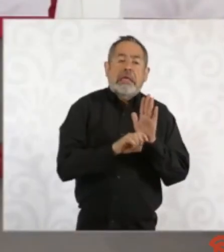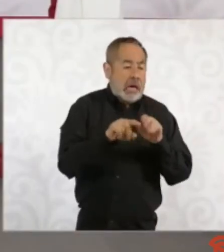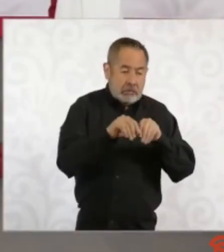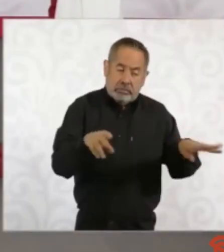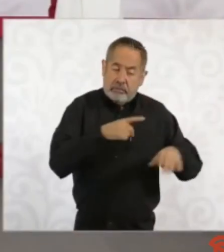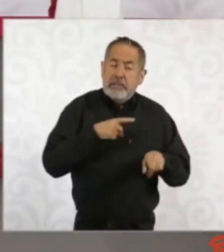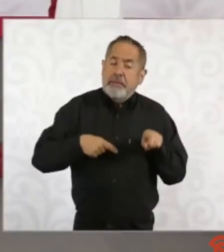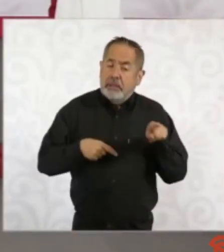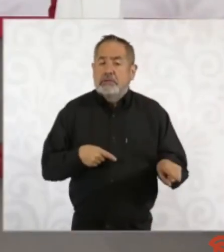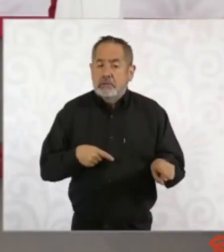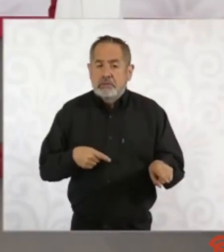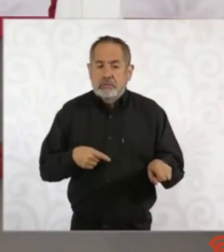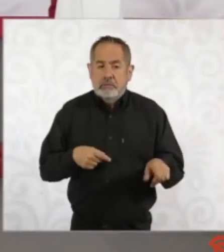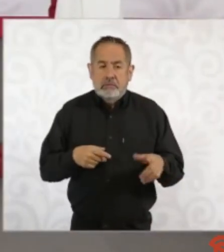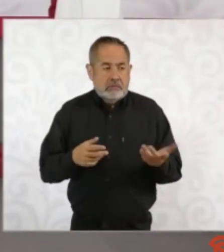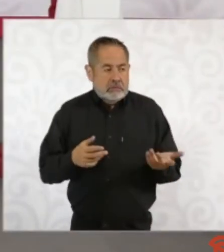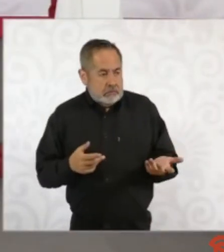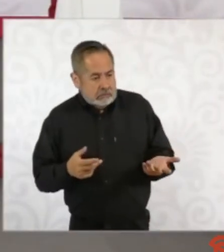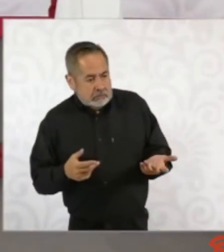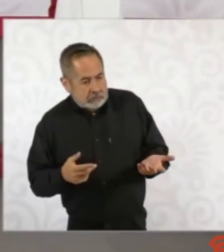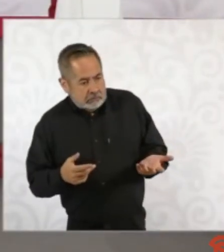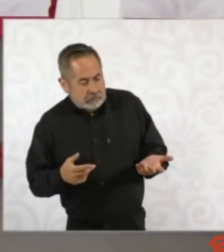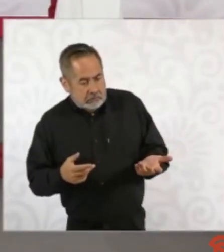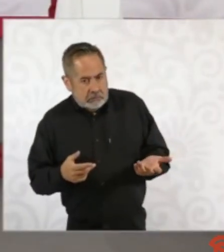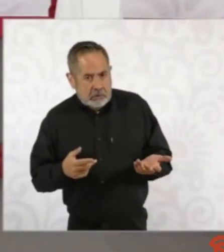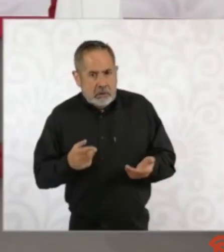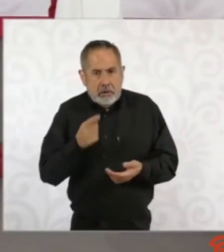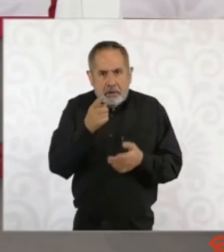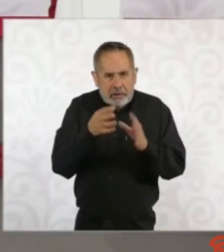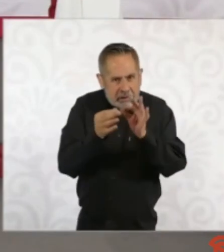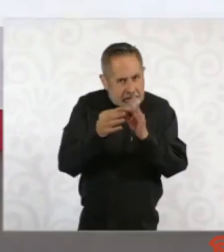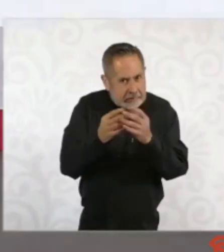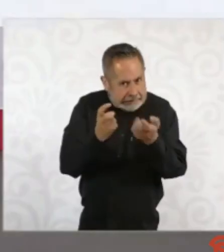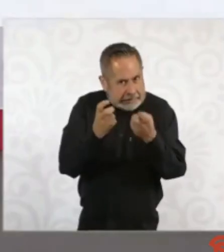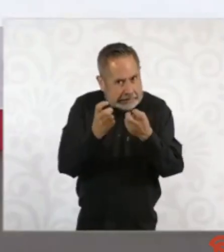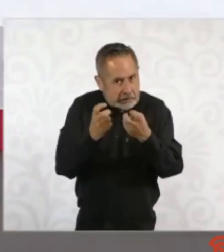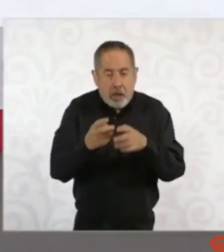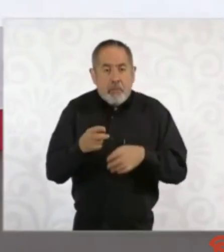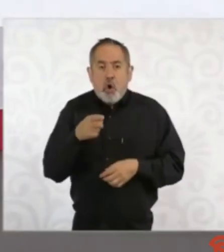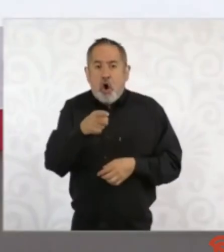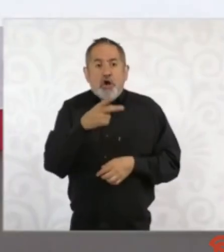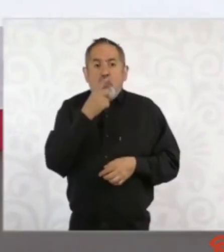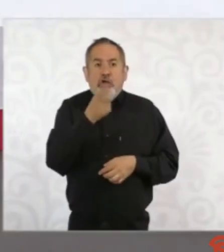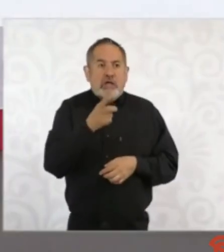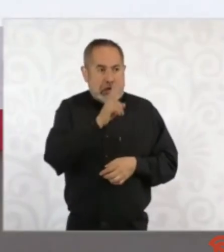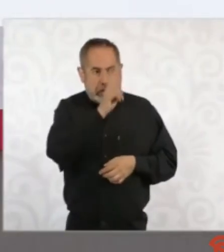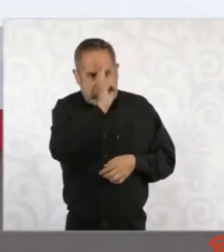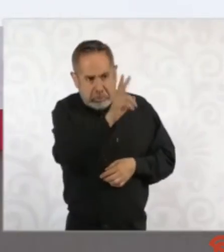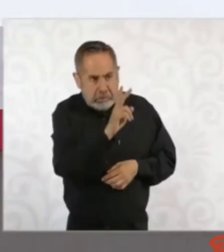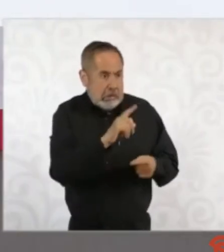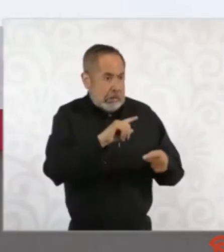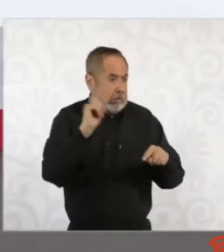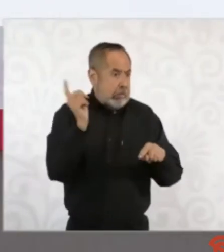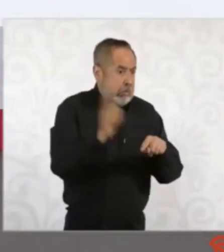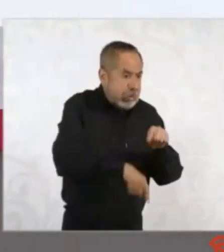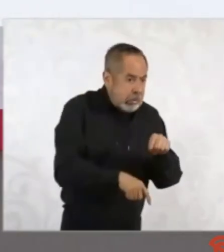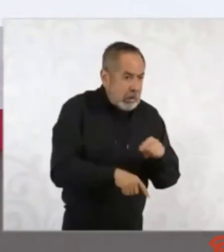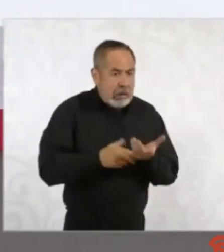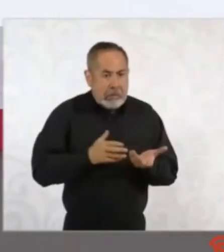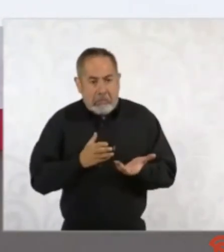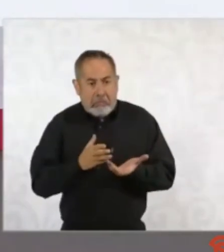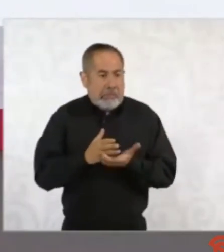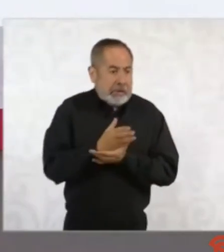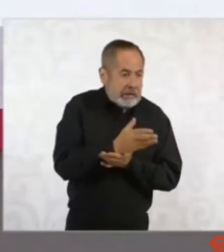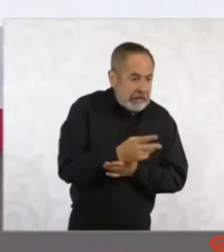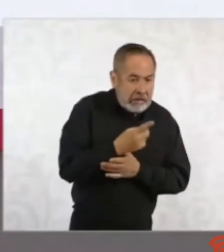podemos ver con evidencia, eso nada tiene que ver con censura y nada tiene que ver con